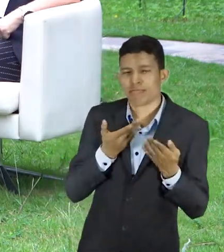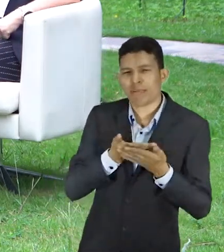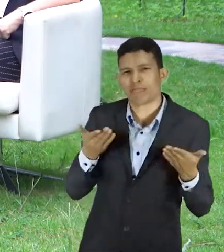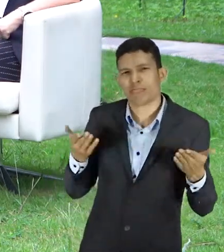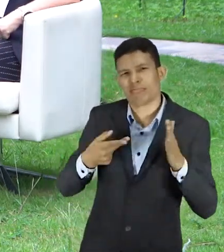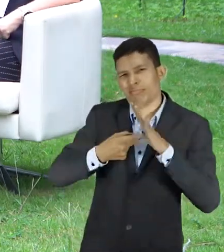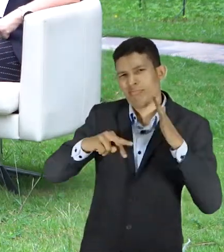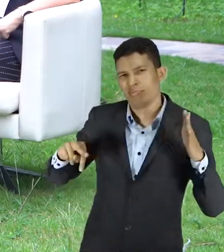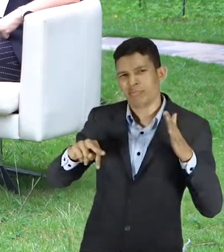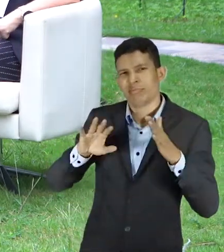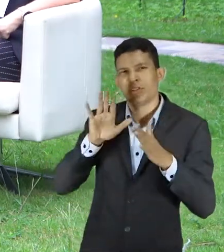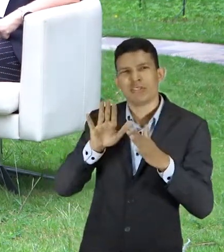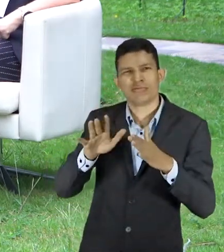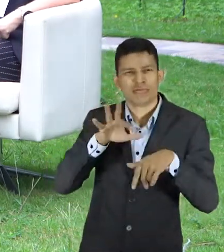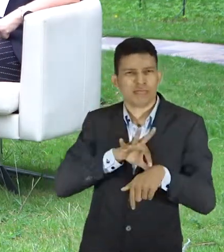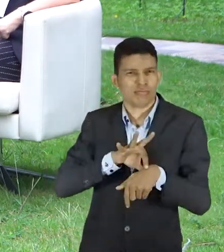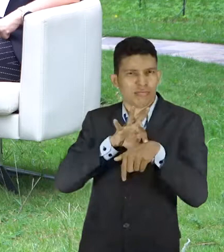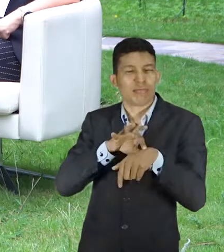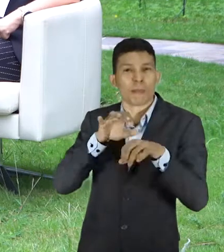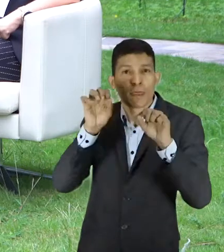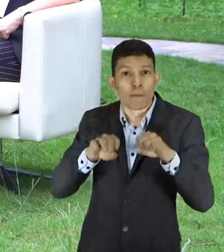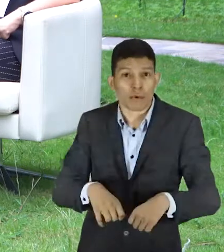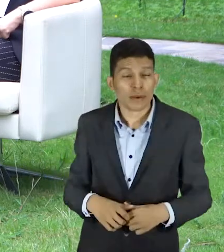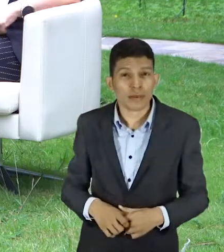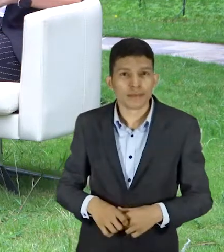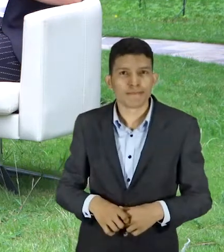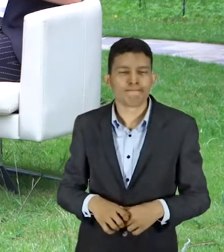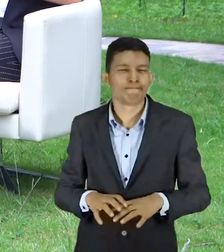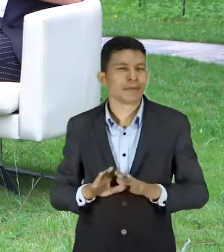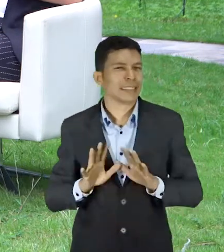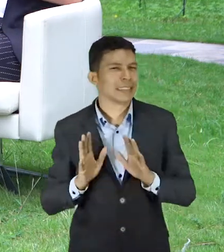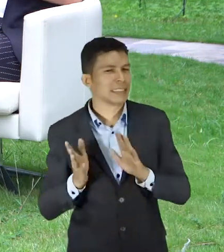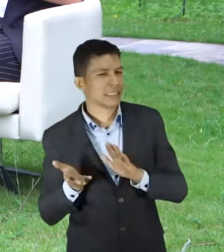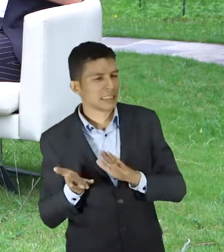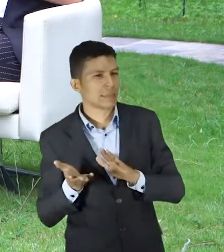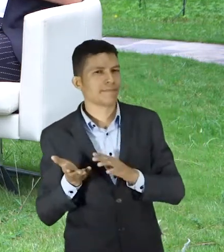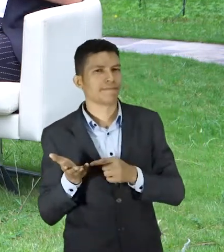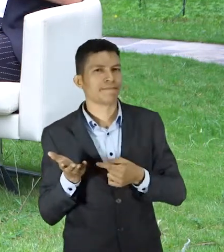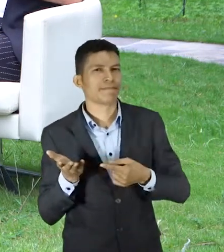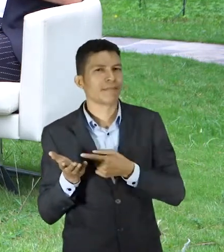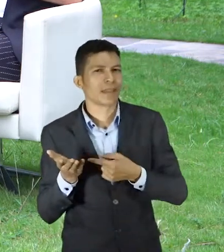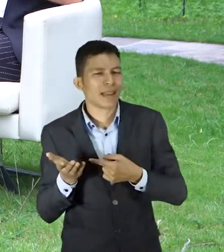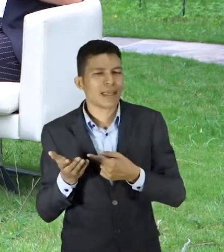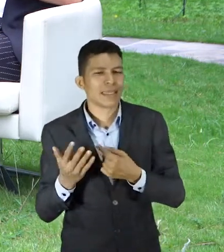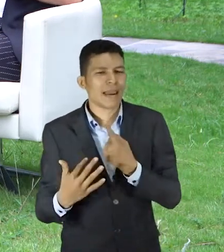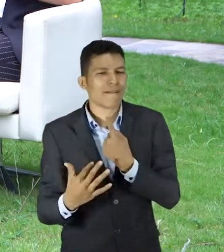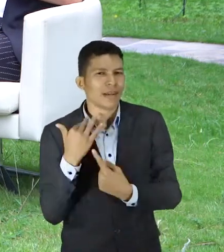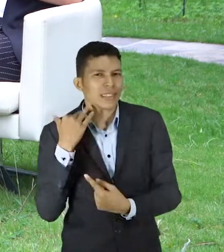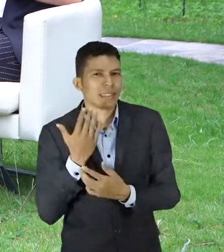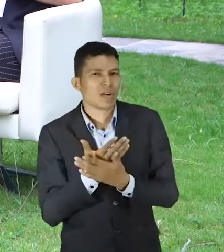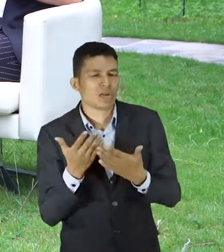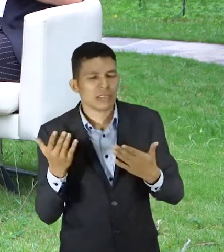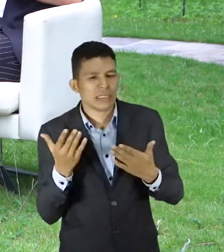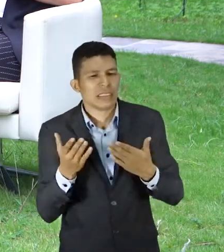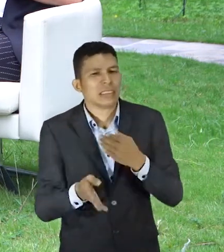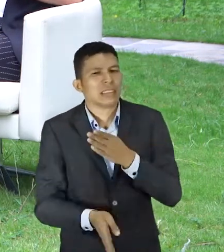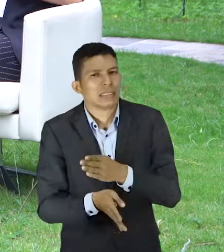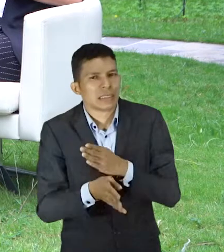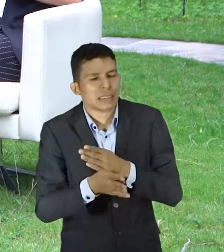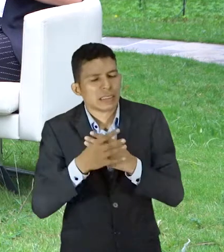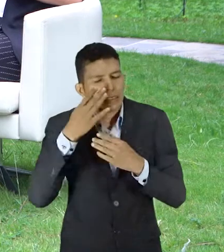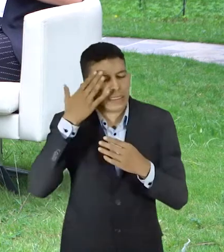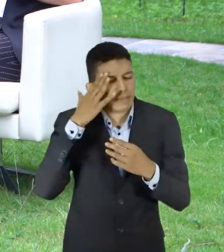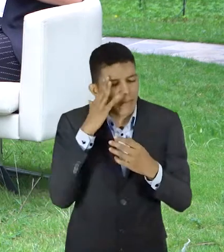con todos los métodos ahora de la medicina, te puedes mejorar, pero esas secuelas que deja